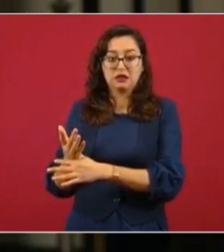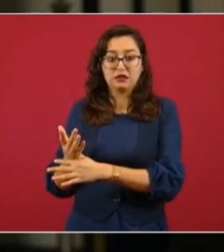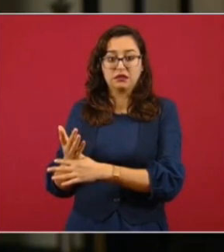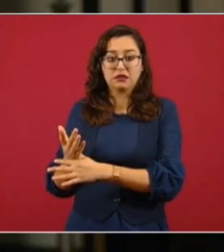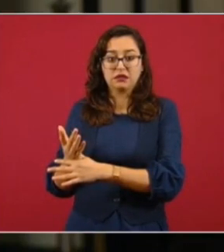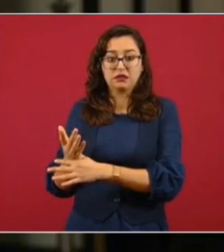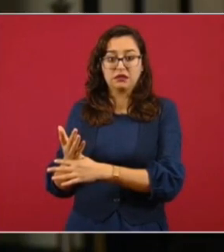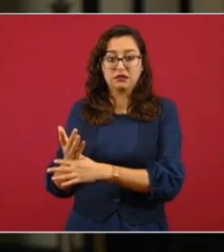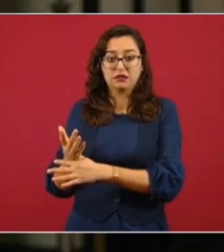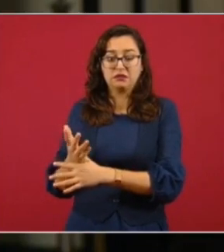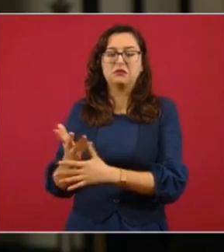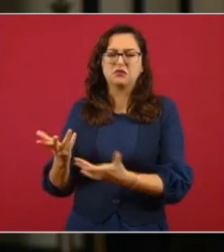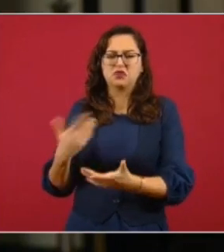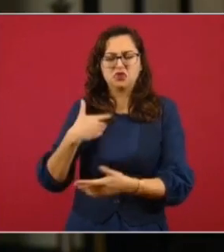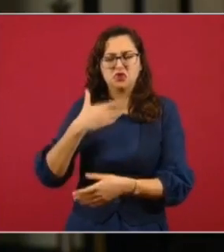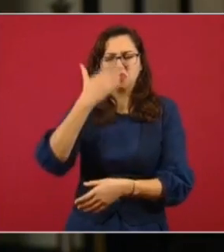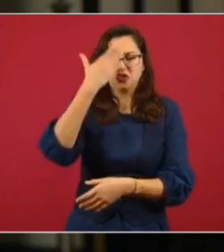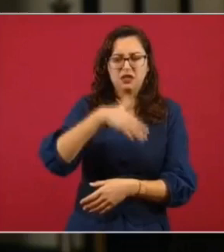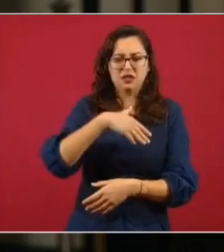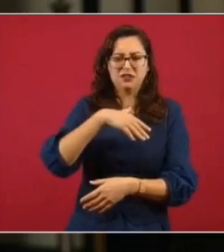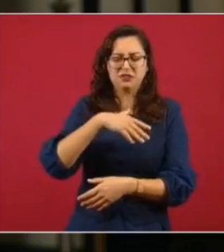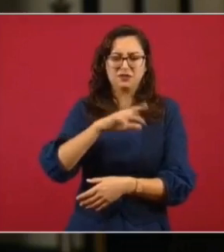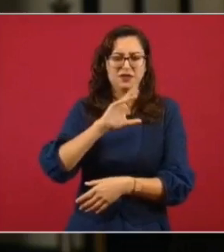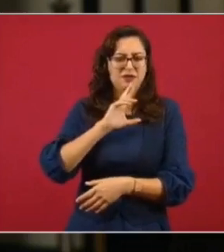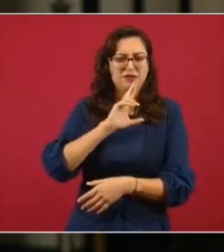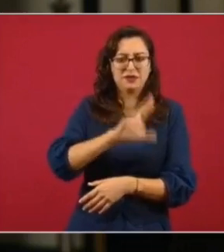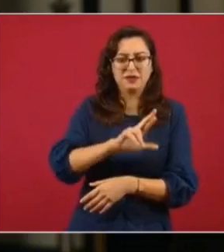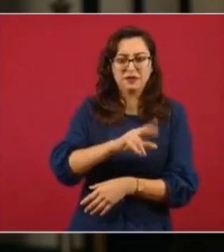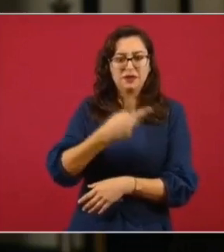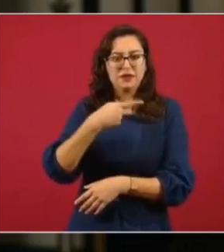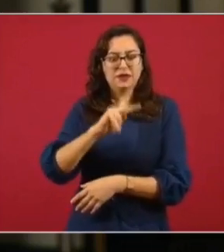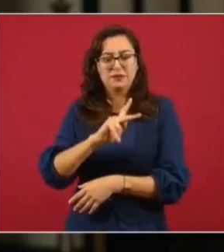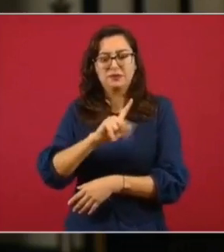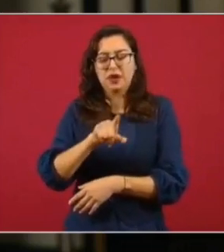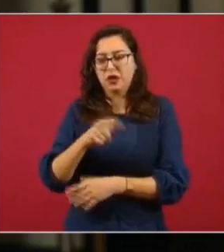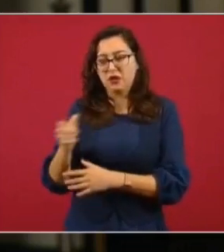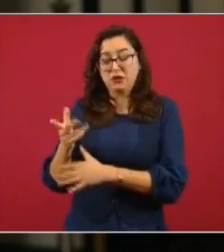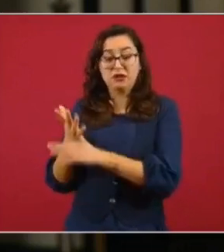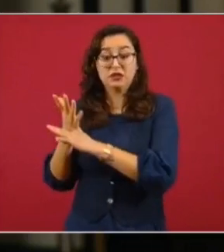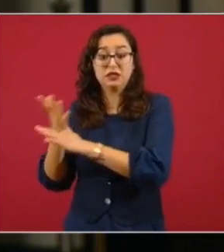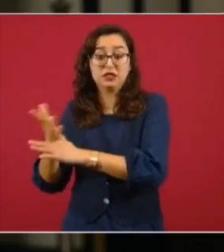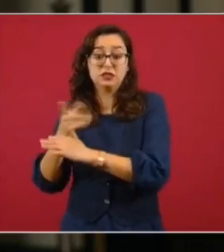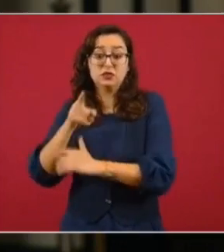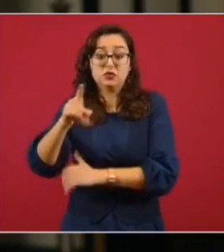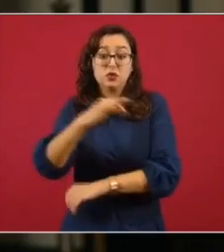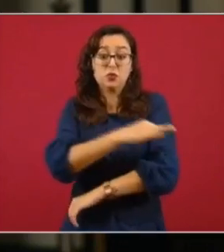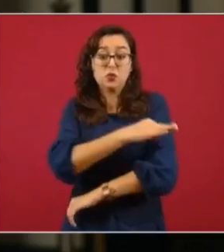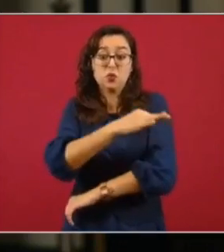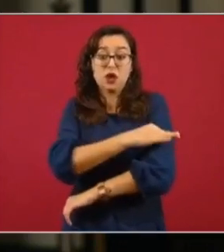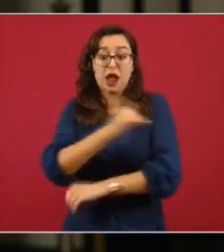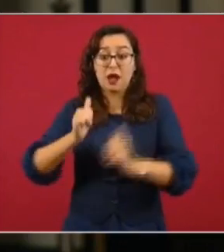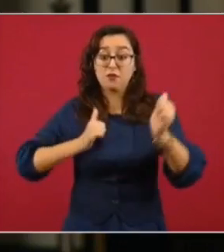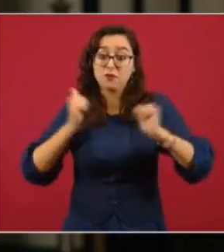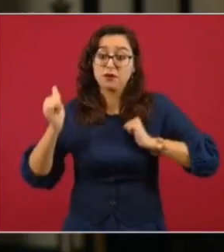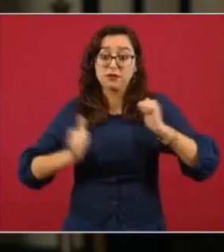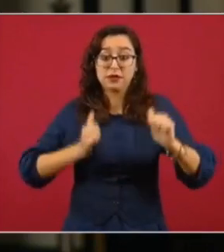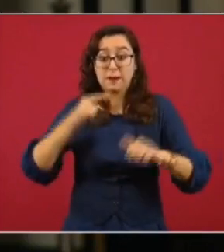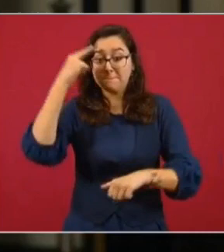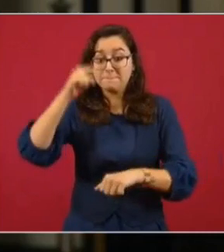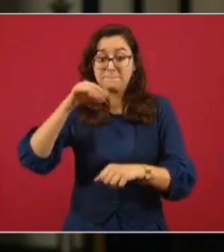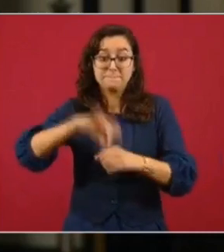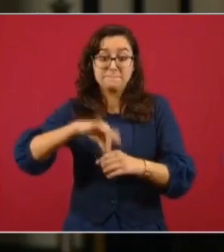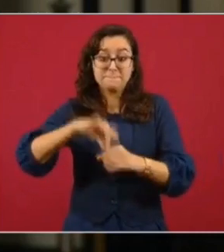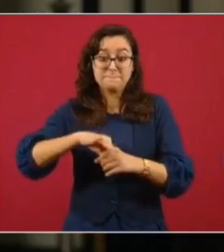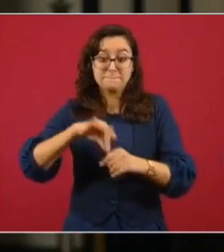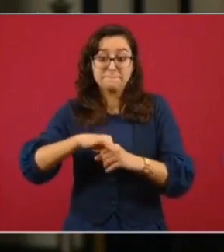la respuesta, pero me gustaría que se dijera públicamente que usted y su gobierno usarían la vacuna electoralmente y jugarían con la desesperación del